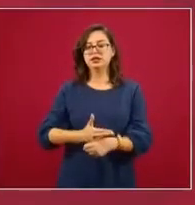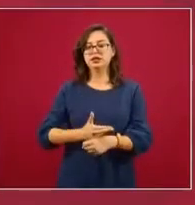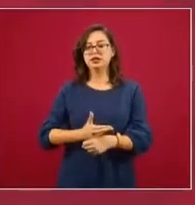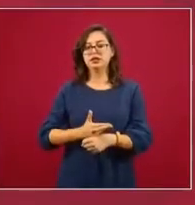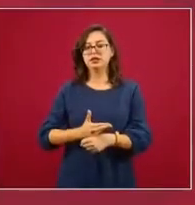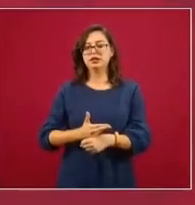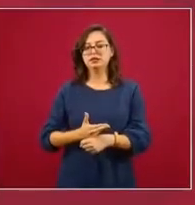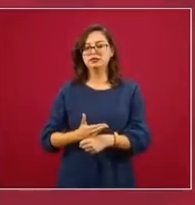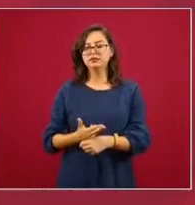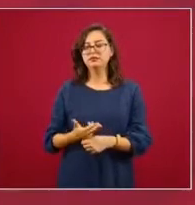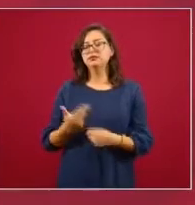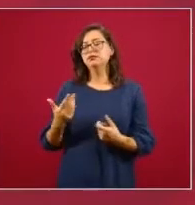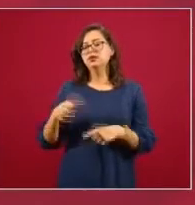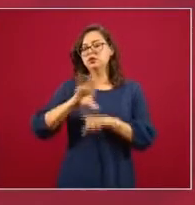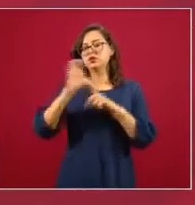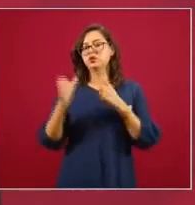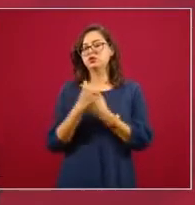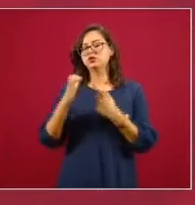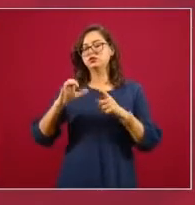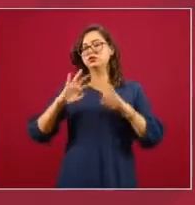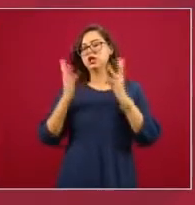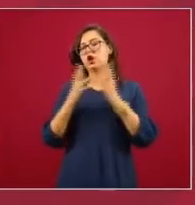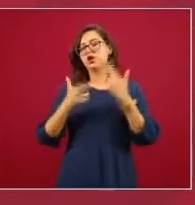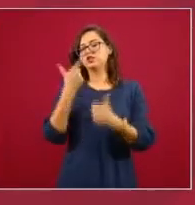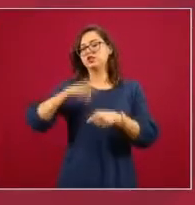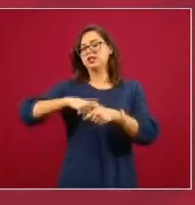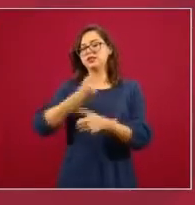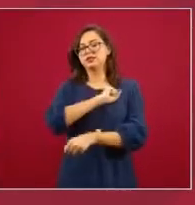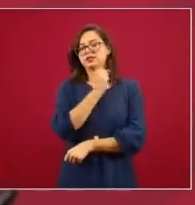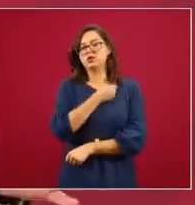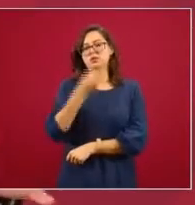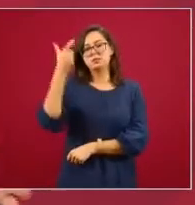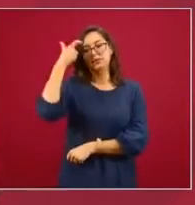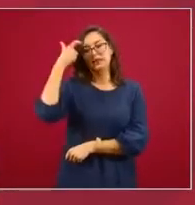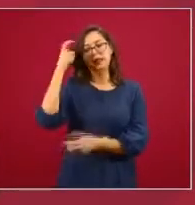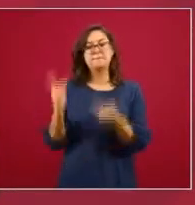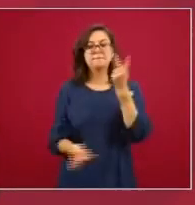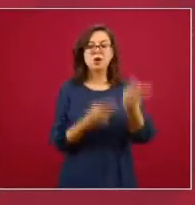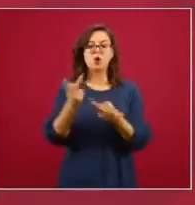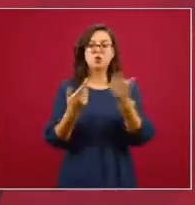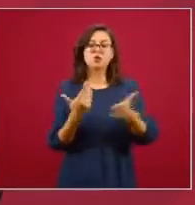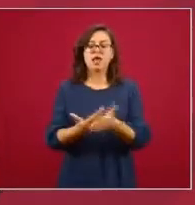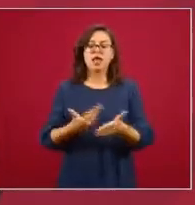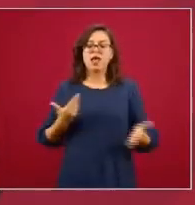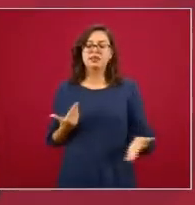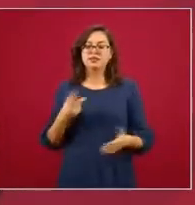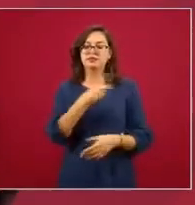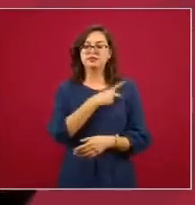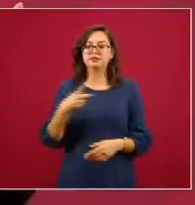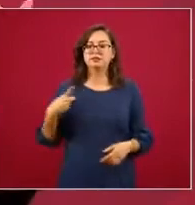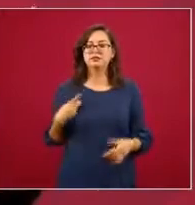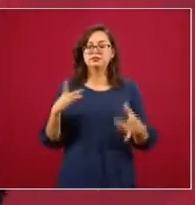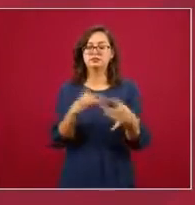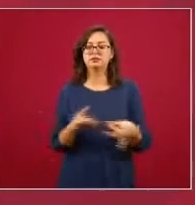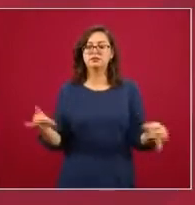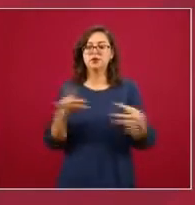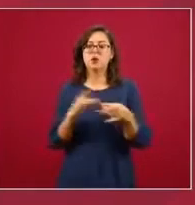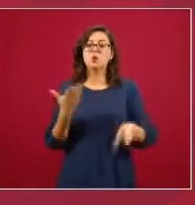Consejo Nacional de Salud Mental. Antes de pasar a preguntas, quisiera destacar la importancia de este